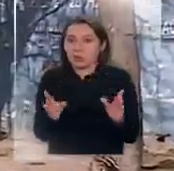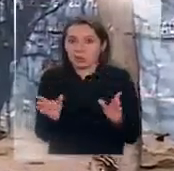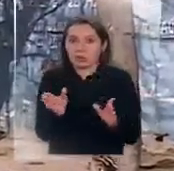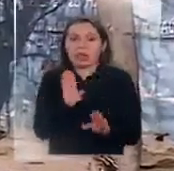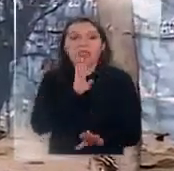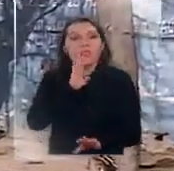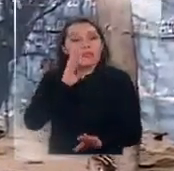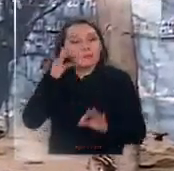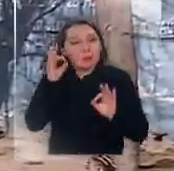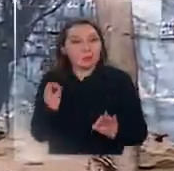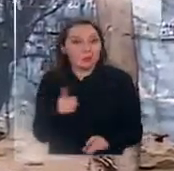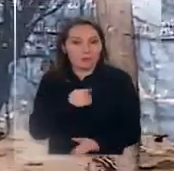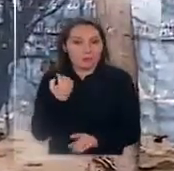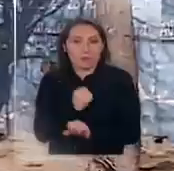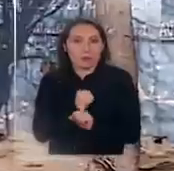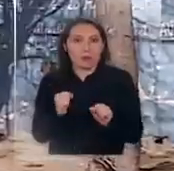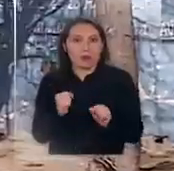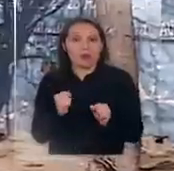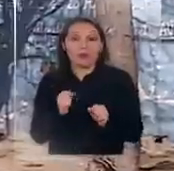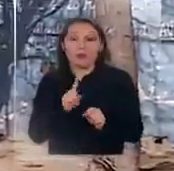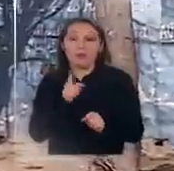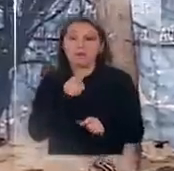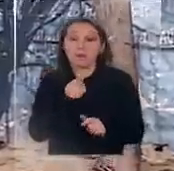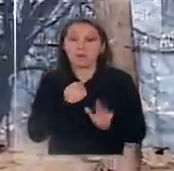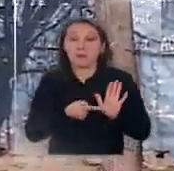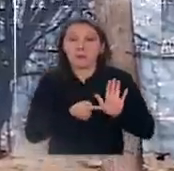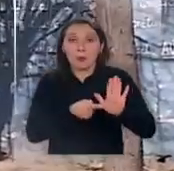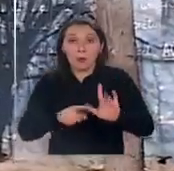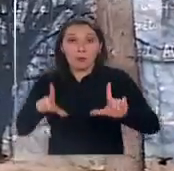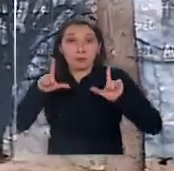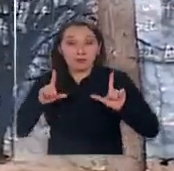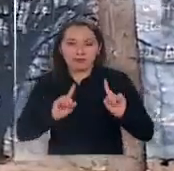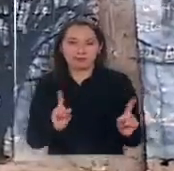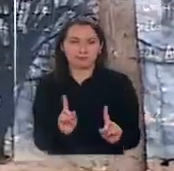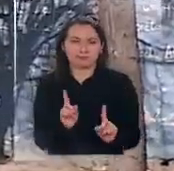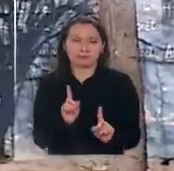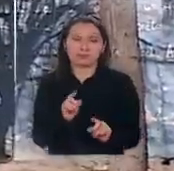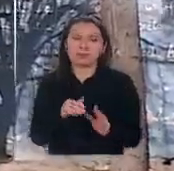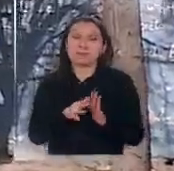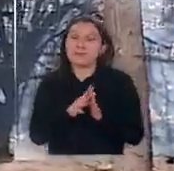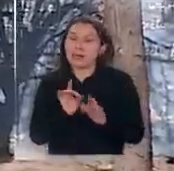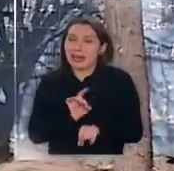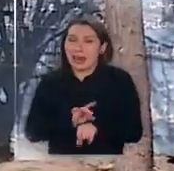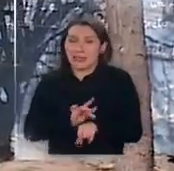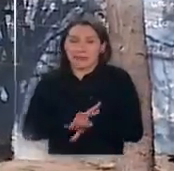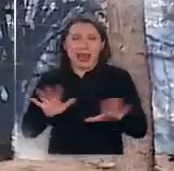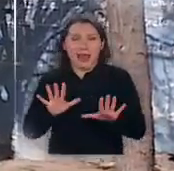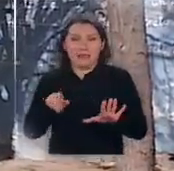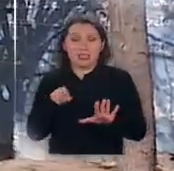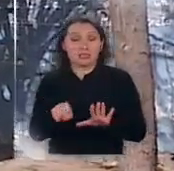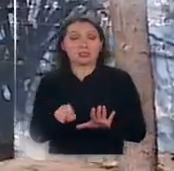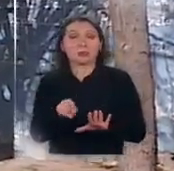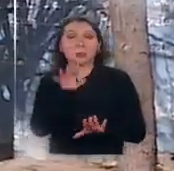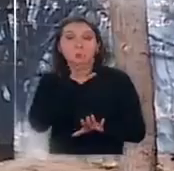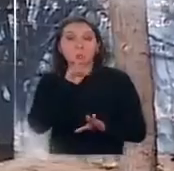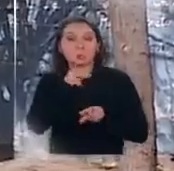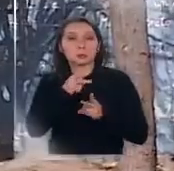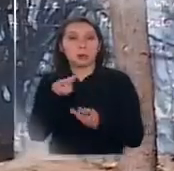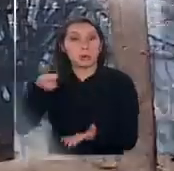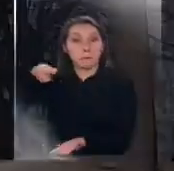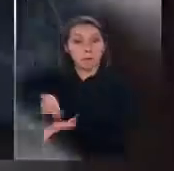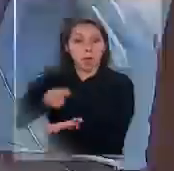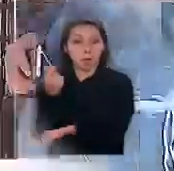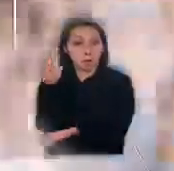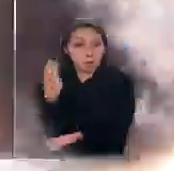tanto nosotros no tenemos esas posibilidades y tampoco nos interesa poder hacerlo. Pero sin duda lo más grave es que se está ocupando recursos